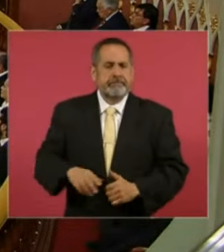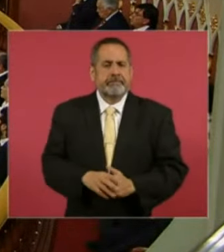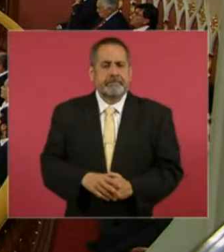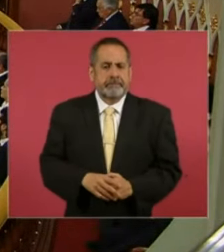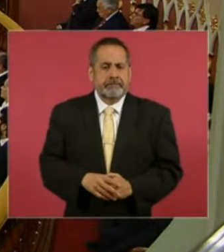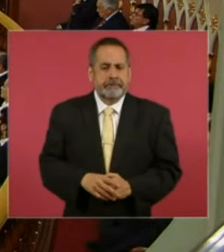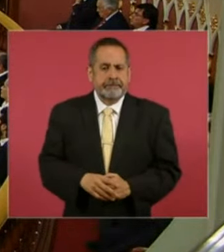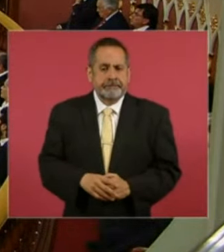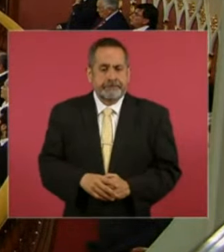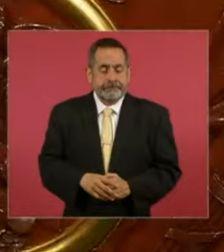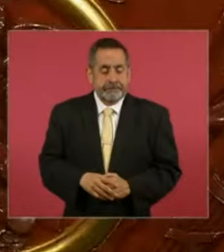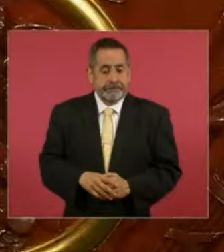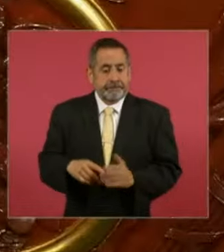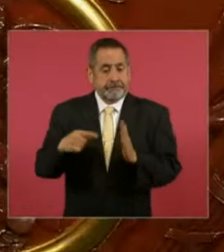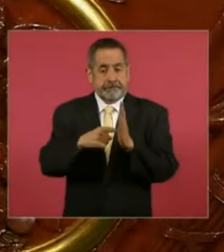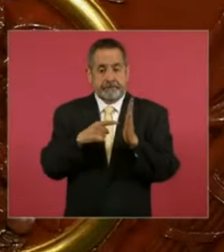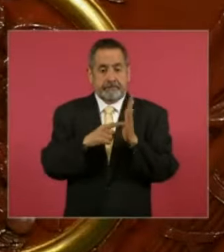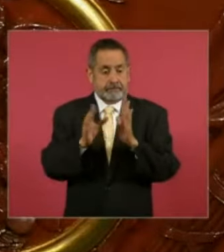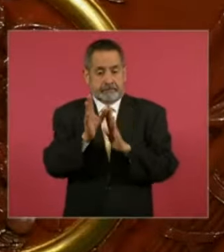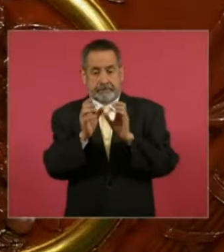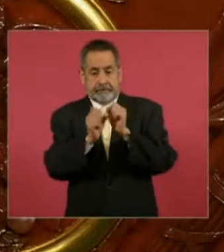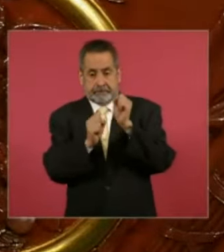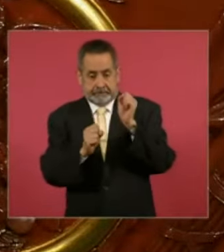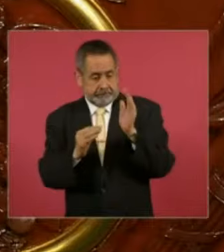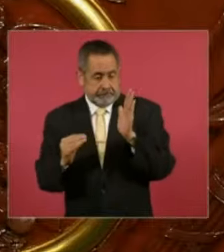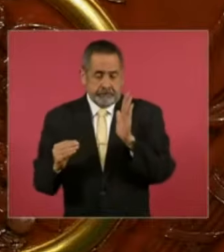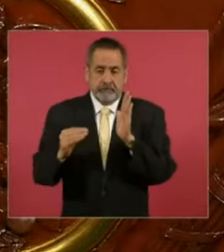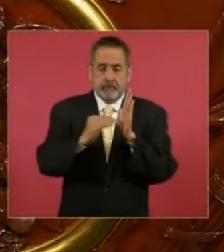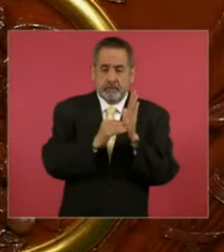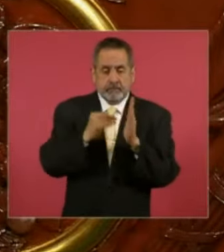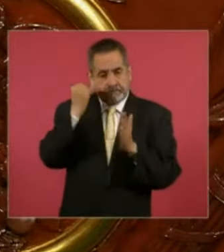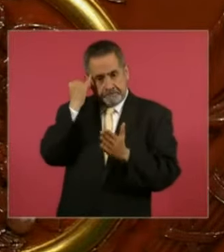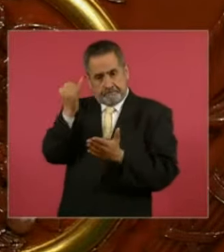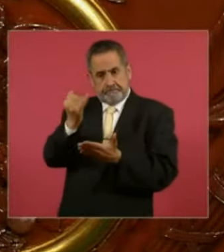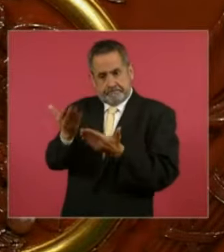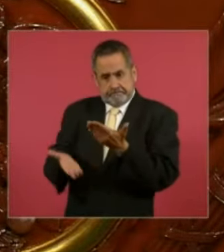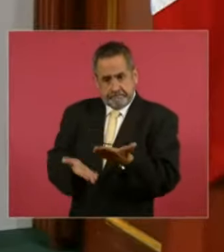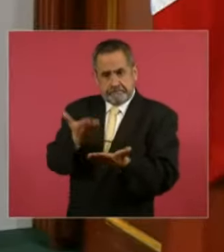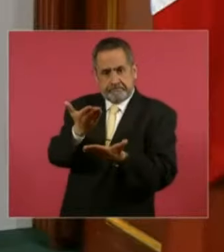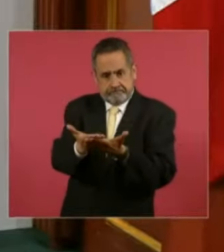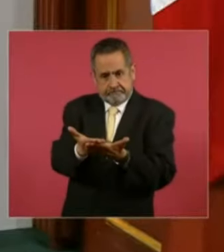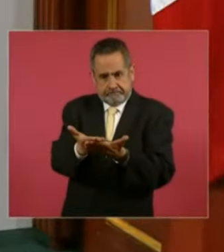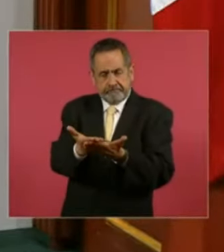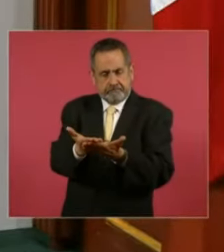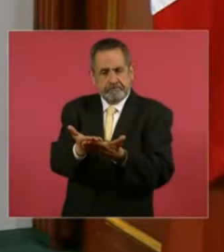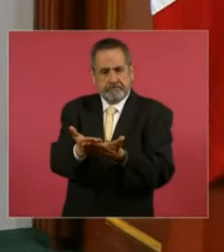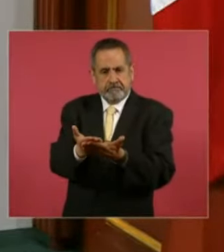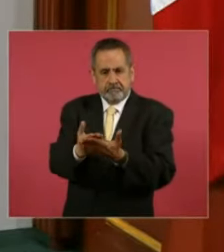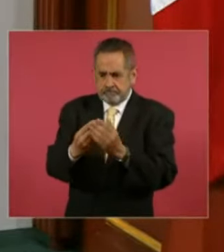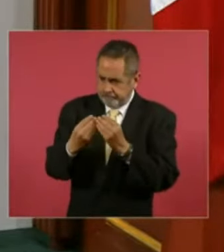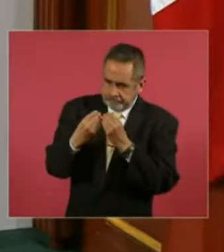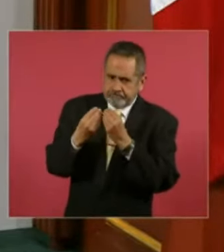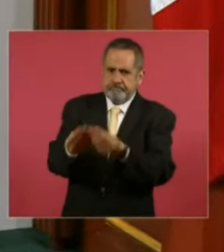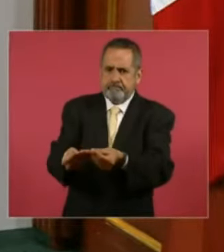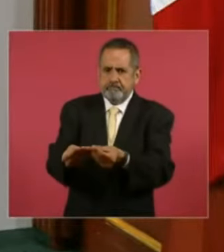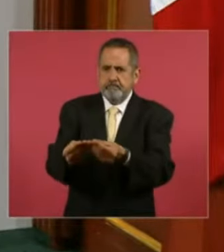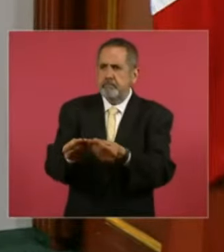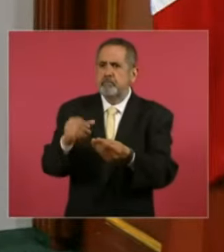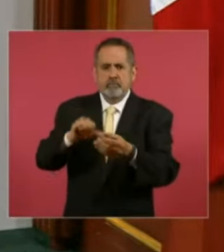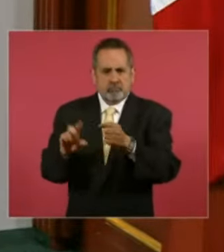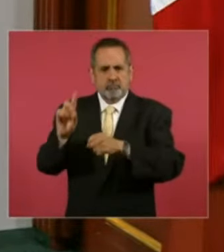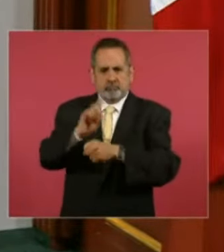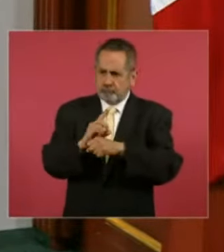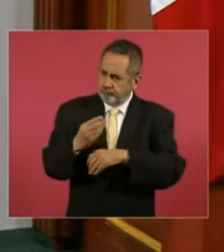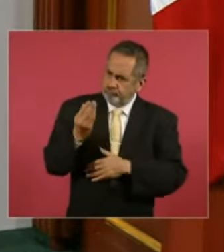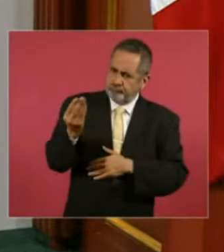En la reforma constitucional que proponemos y se entregará el día